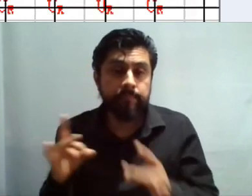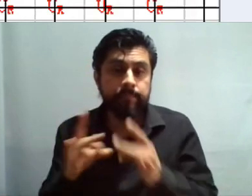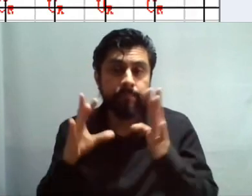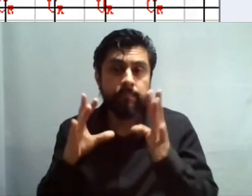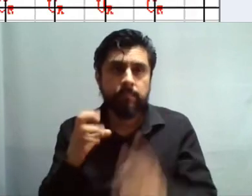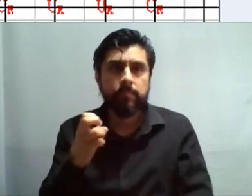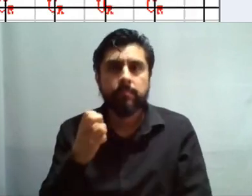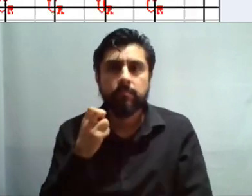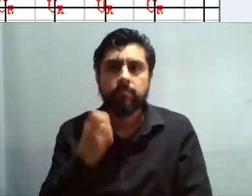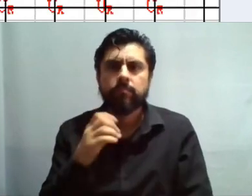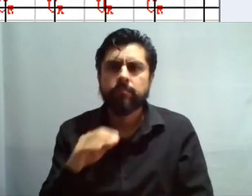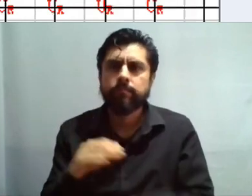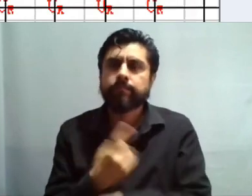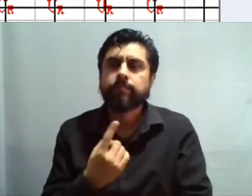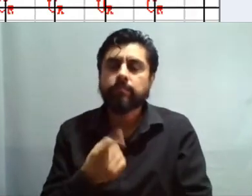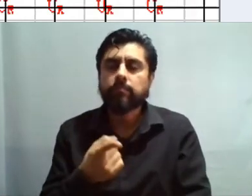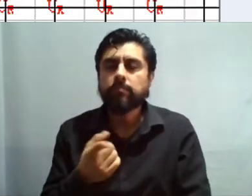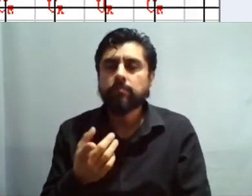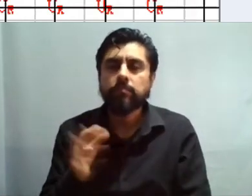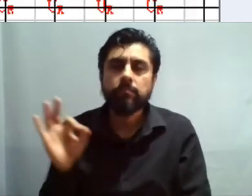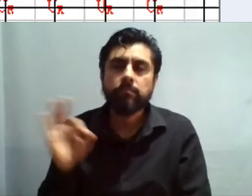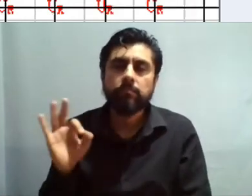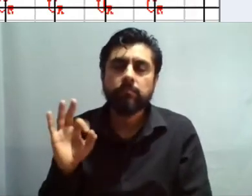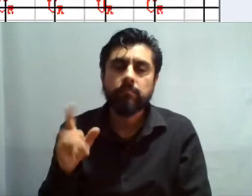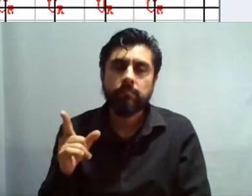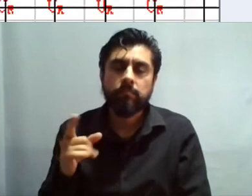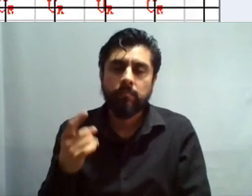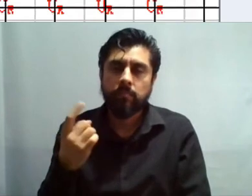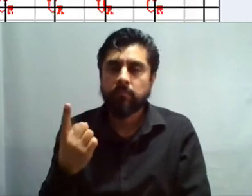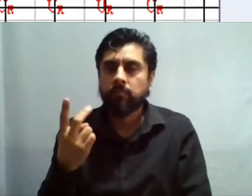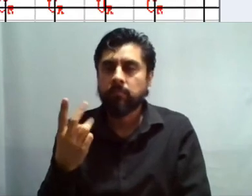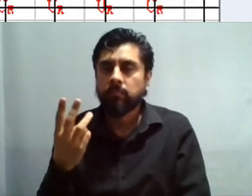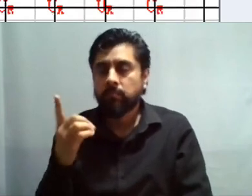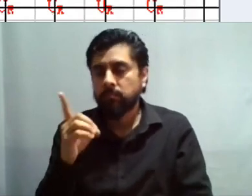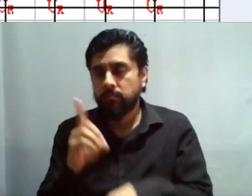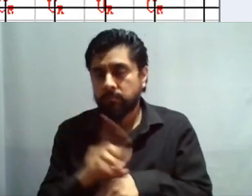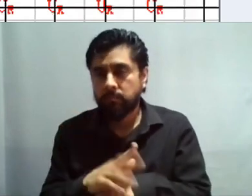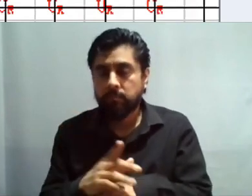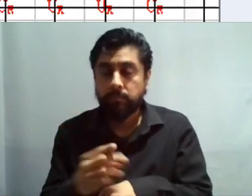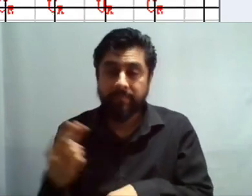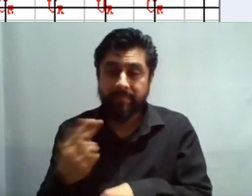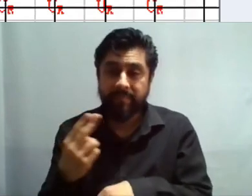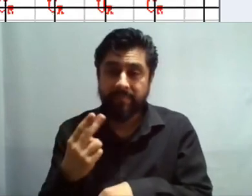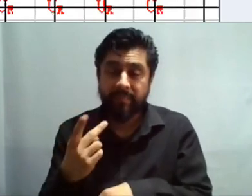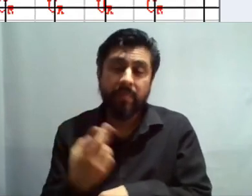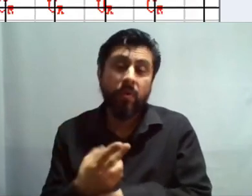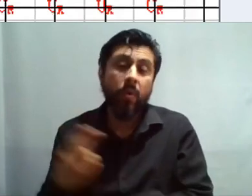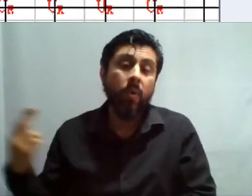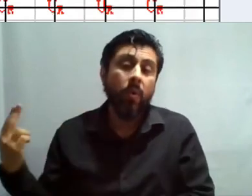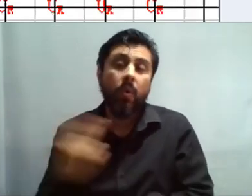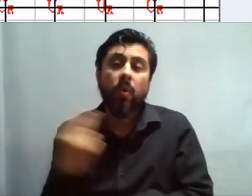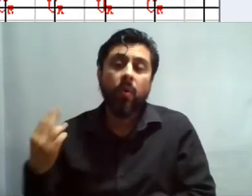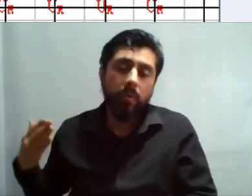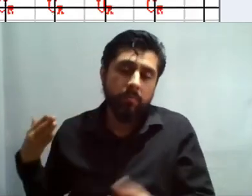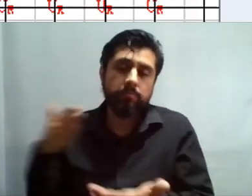aquí la sospecha es que aparezca de un momento a otro y es motivo de acudir inmediatamente. ¿Por qué esto